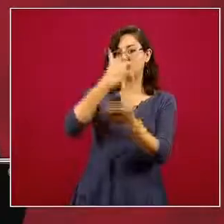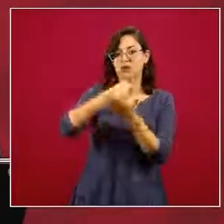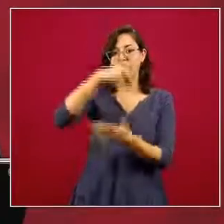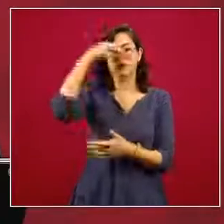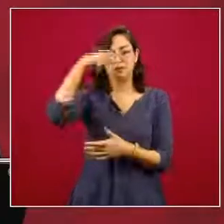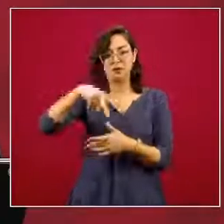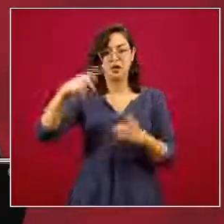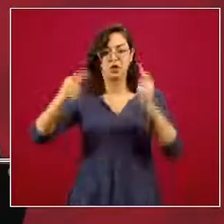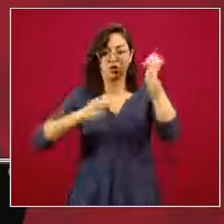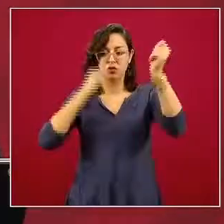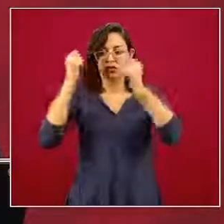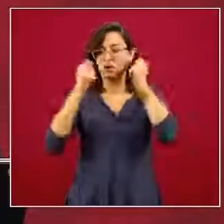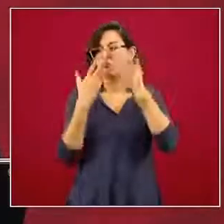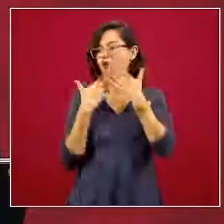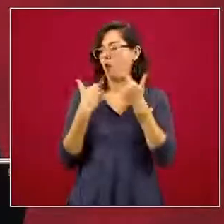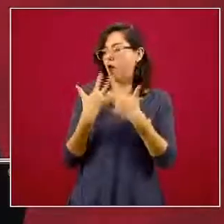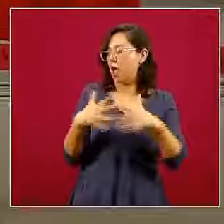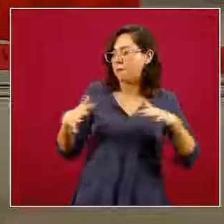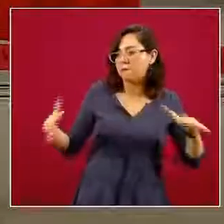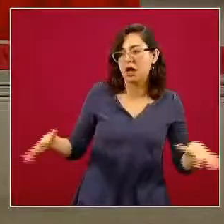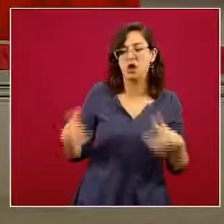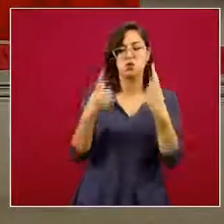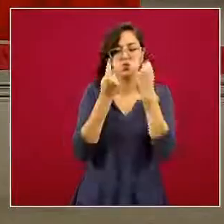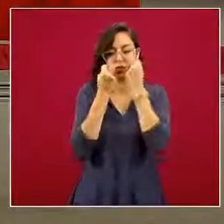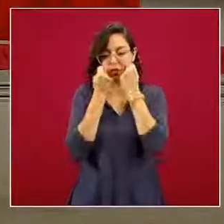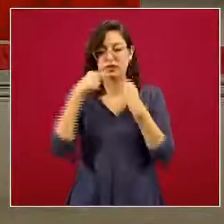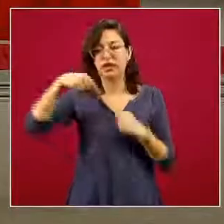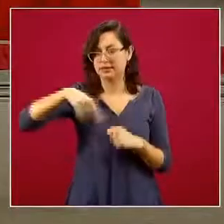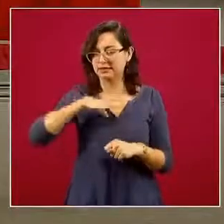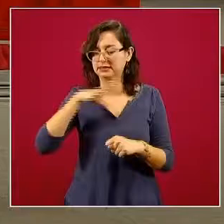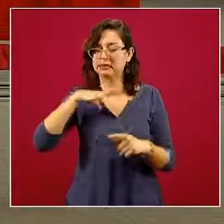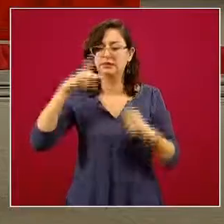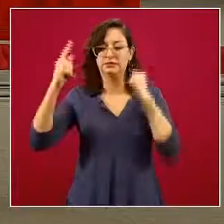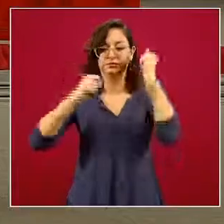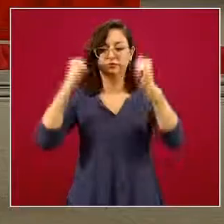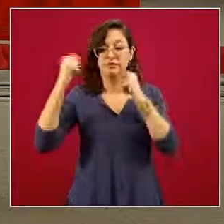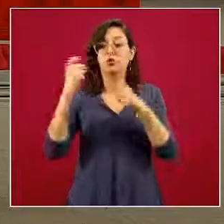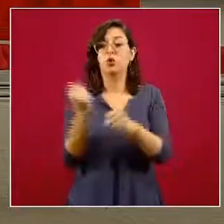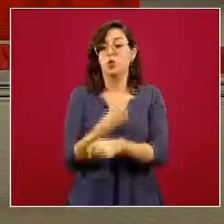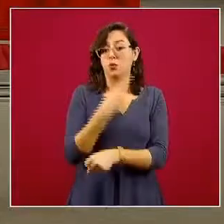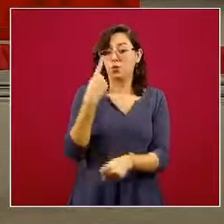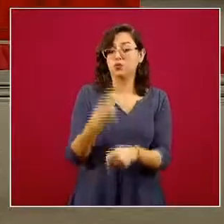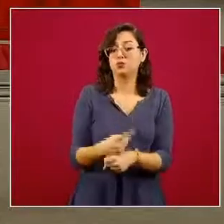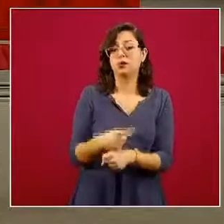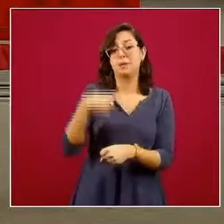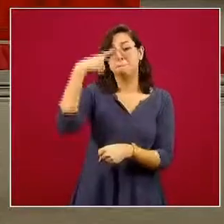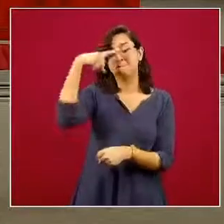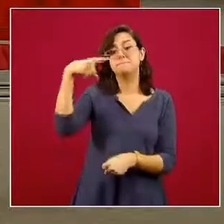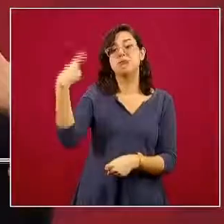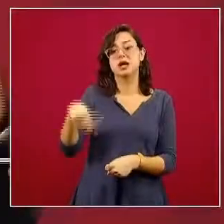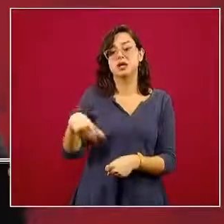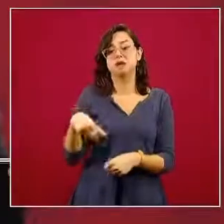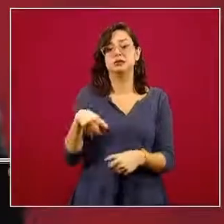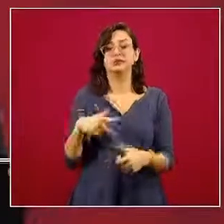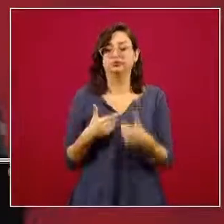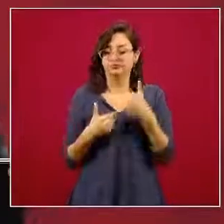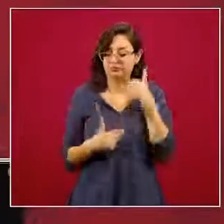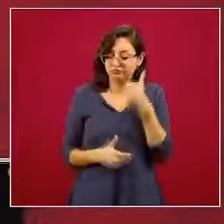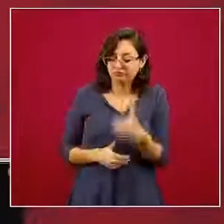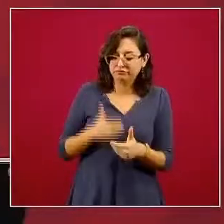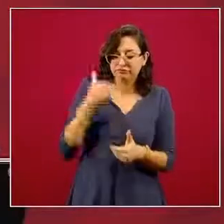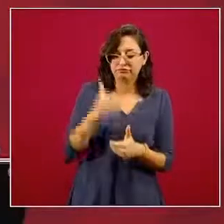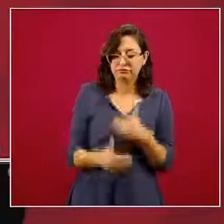turística, aunque no es un puerto, y hemos identificado como una área de oportunidad para que en el